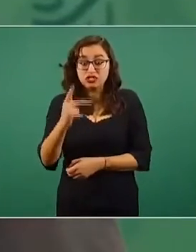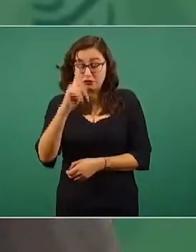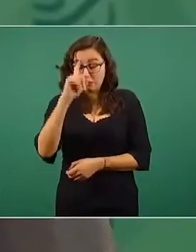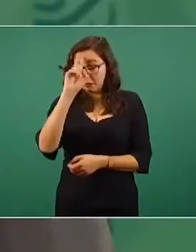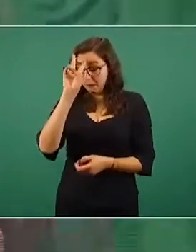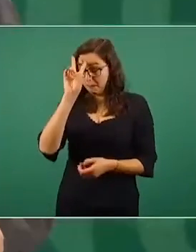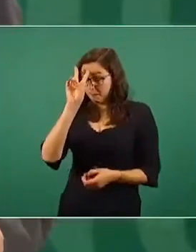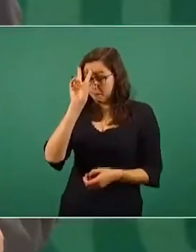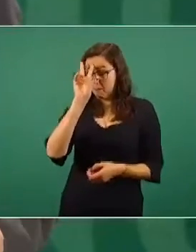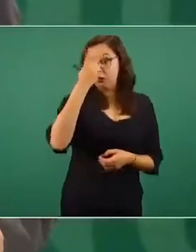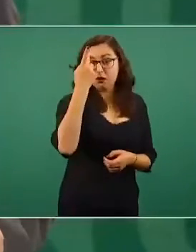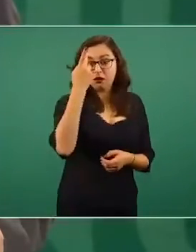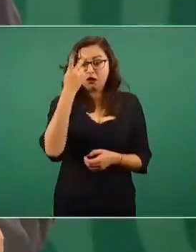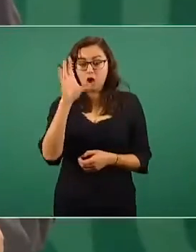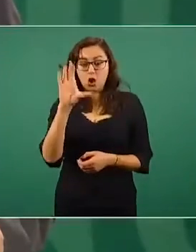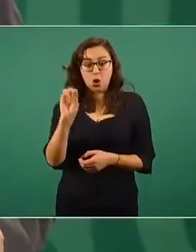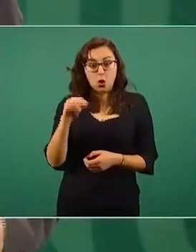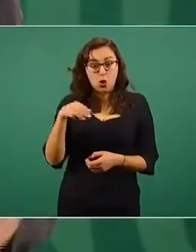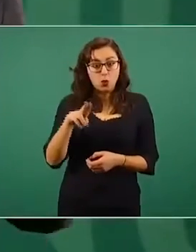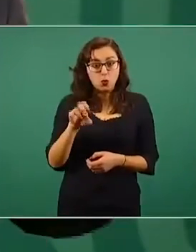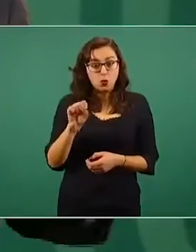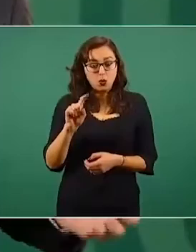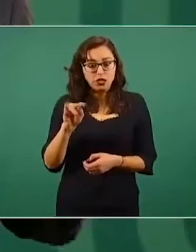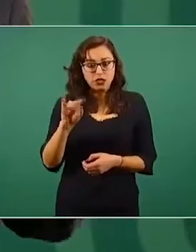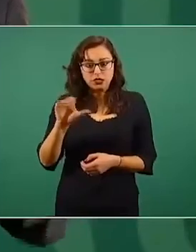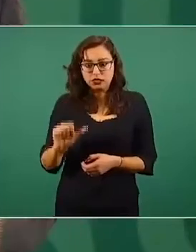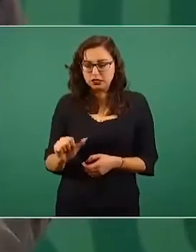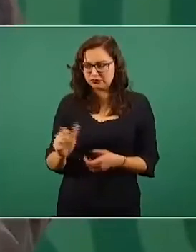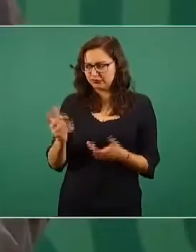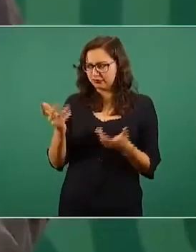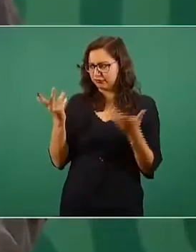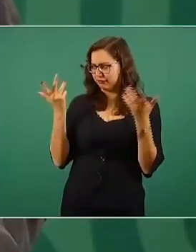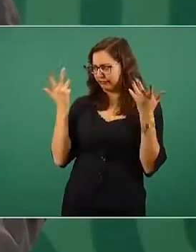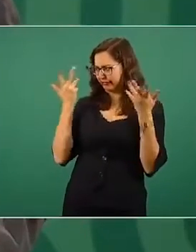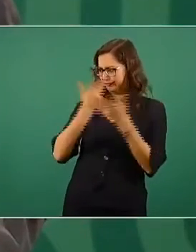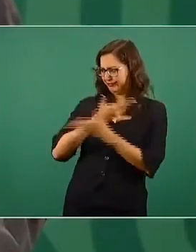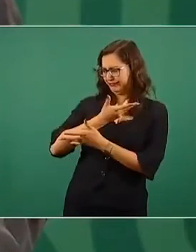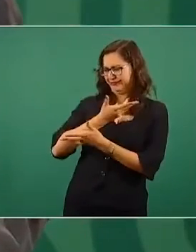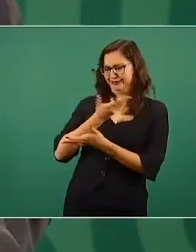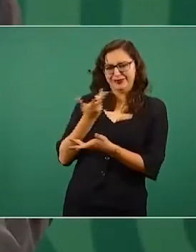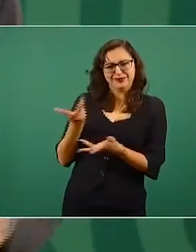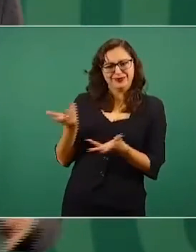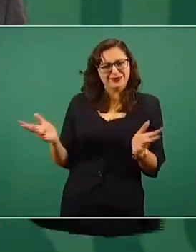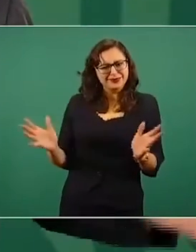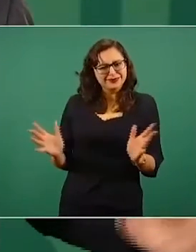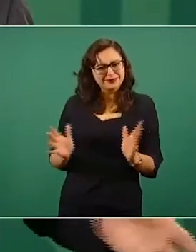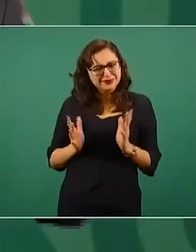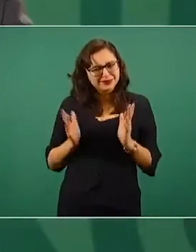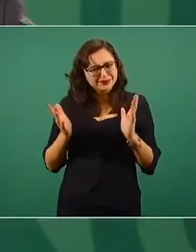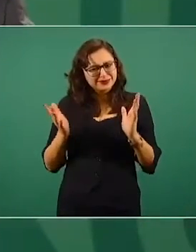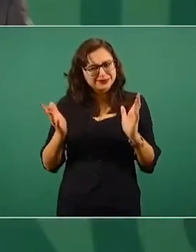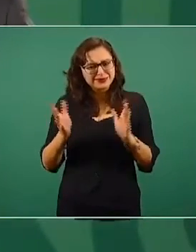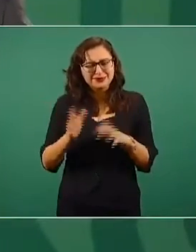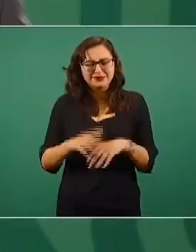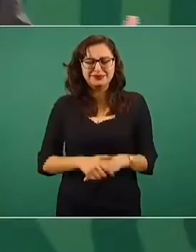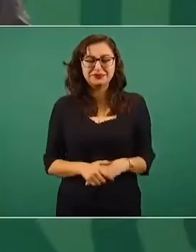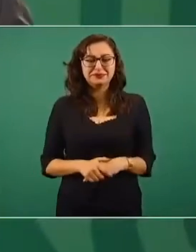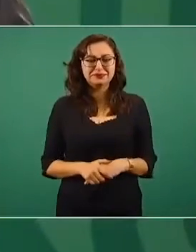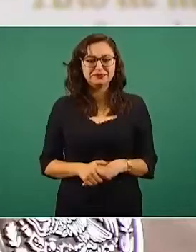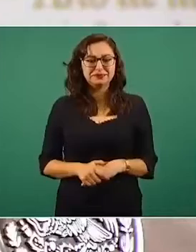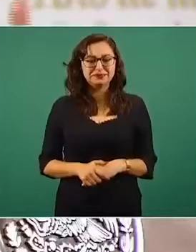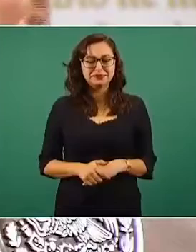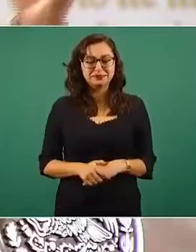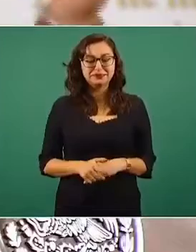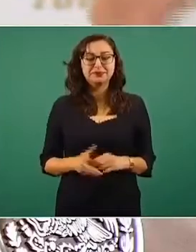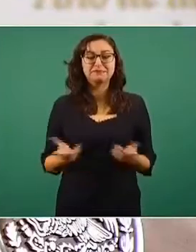Esto del chip no nos hemos dado cuenta o ya nos dimos